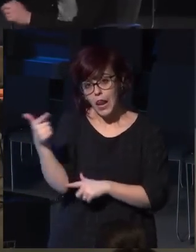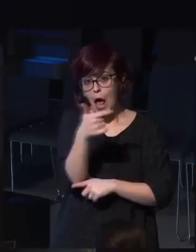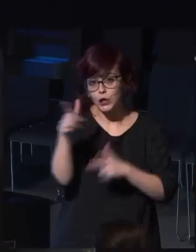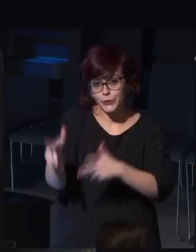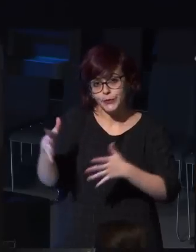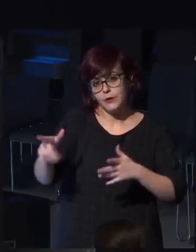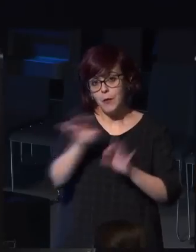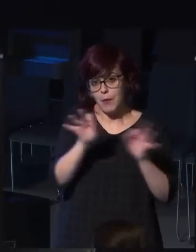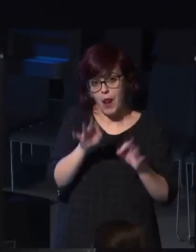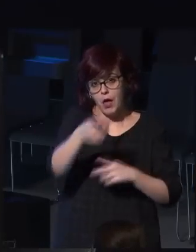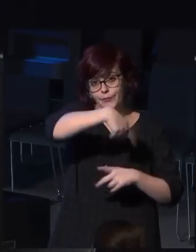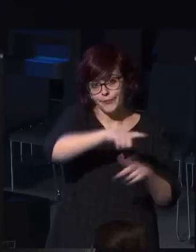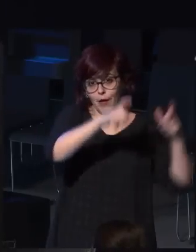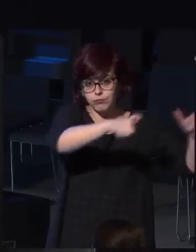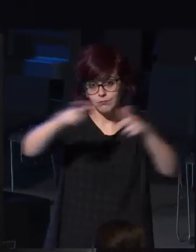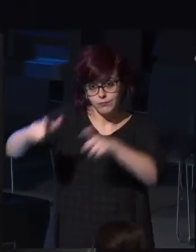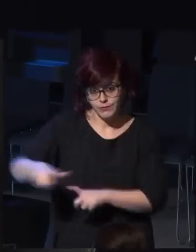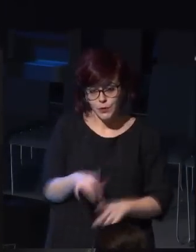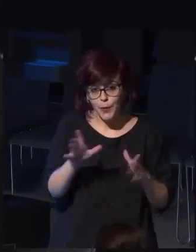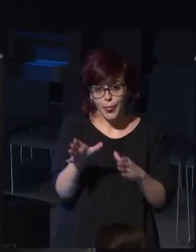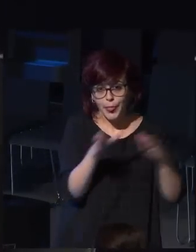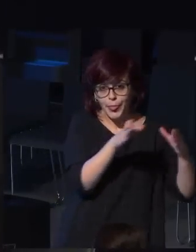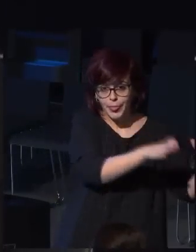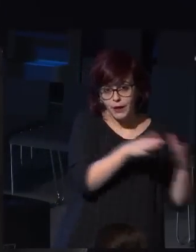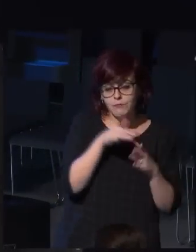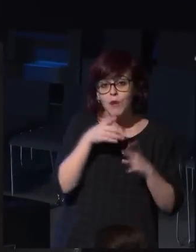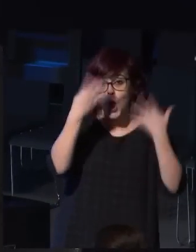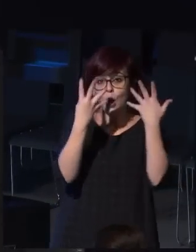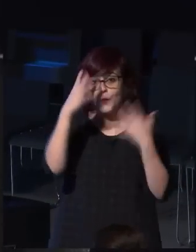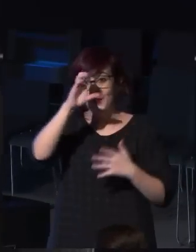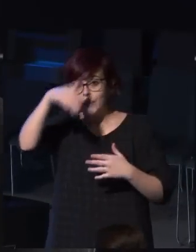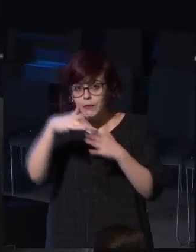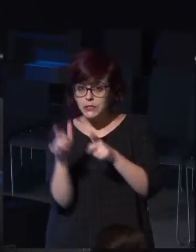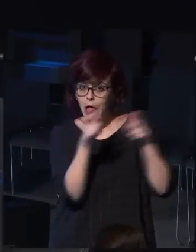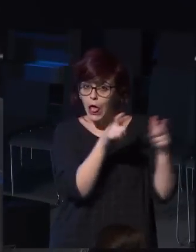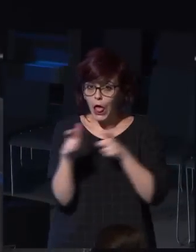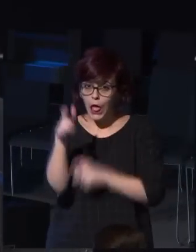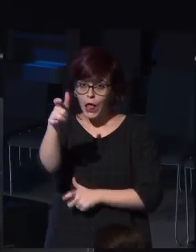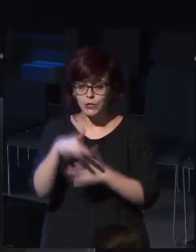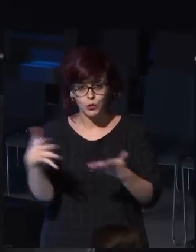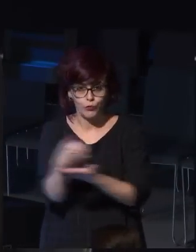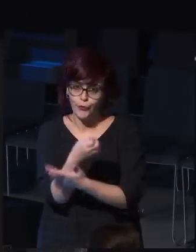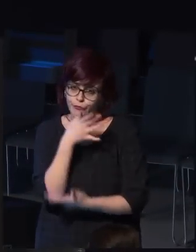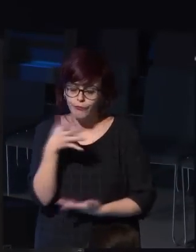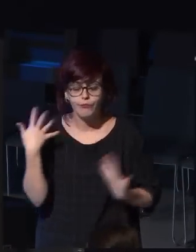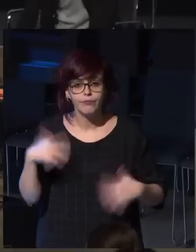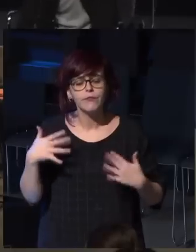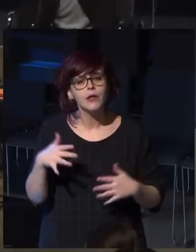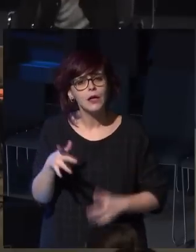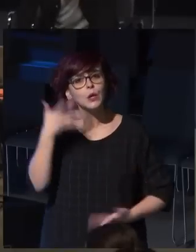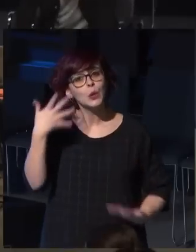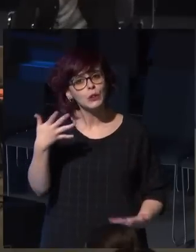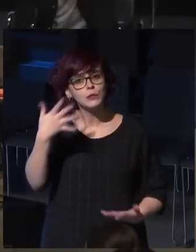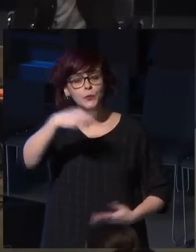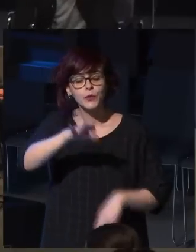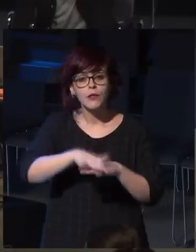la batería, ahora suena poco, muévela 10 centímetros, a la izquierda, a la derecha, así con cada instrumento. ¿Cabe la posibilidad